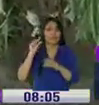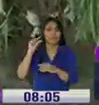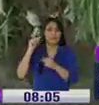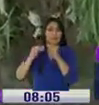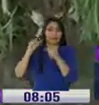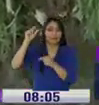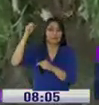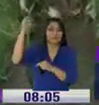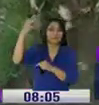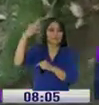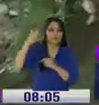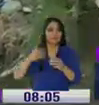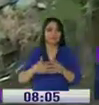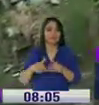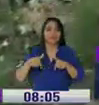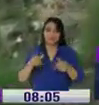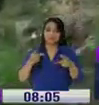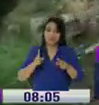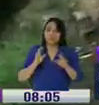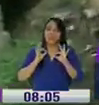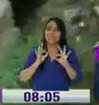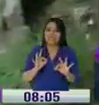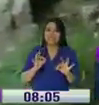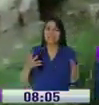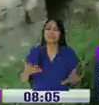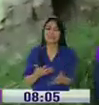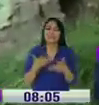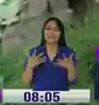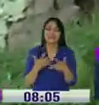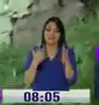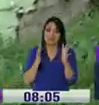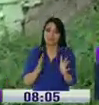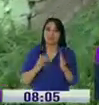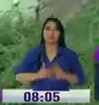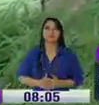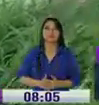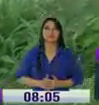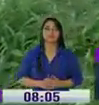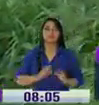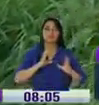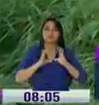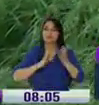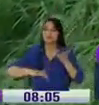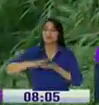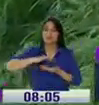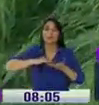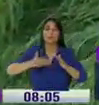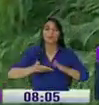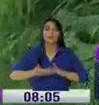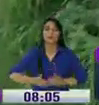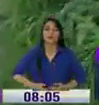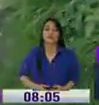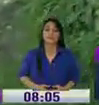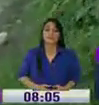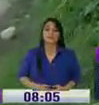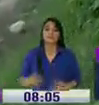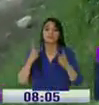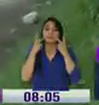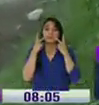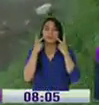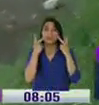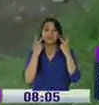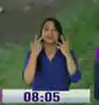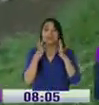Y nosotros aquí también preparados y con mucho ánimo para, pues, conversar con la comunidad. Y es que, como ustedes pueden ver en las